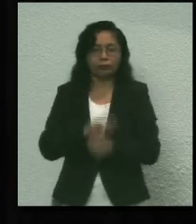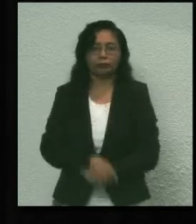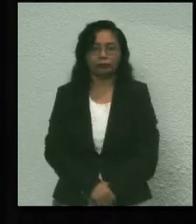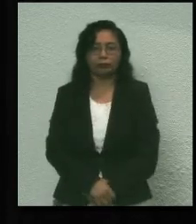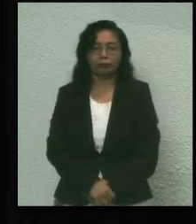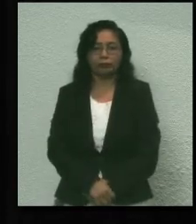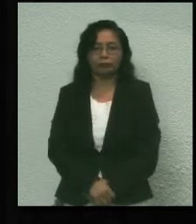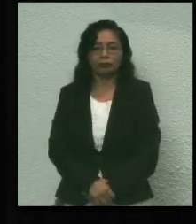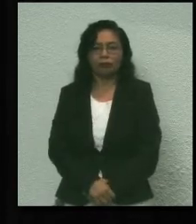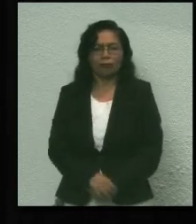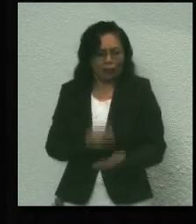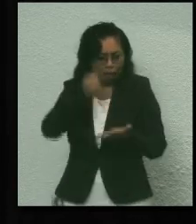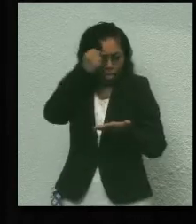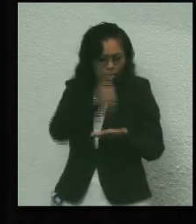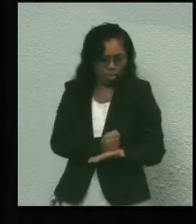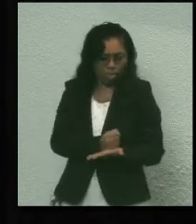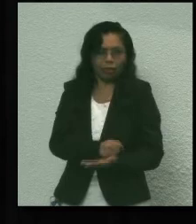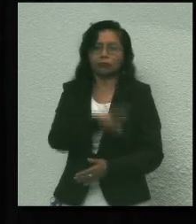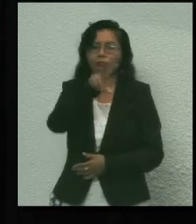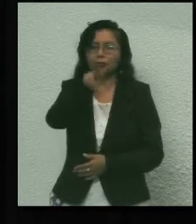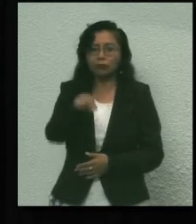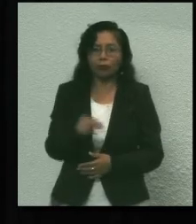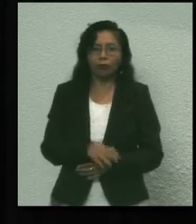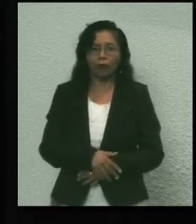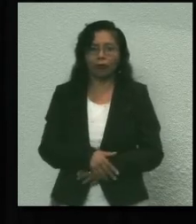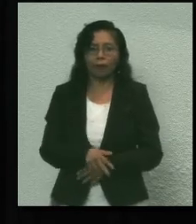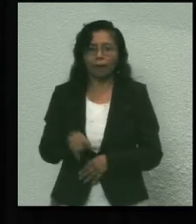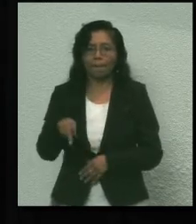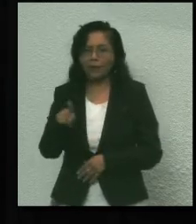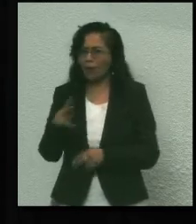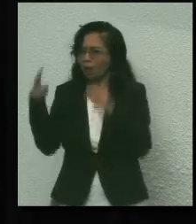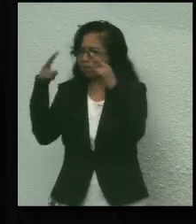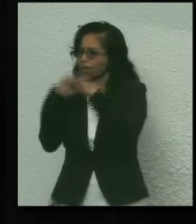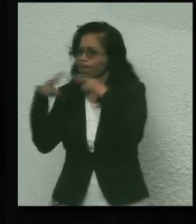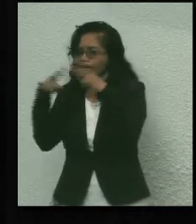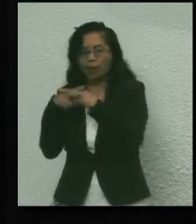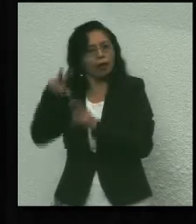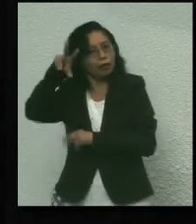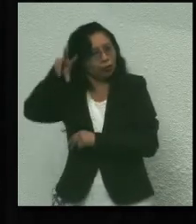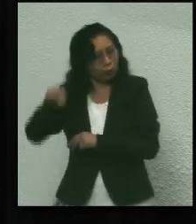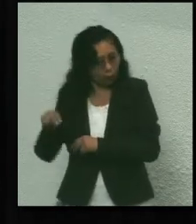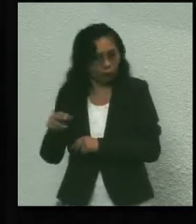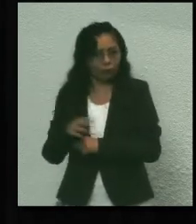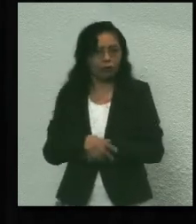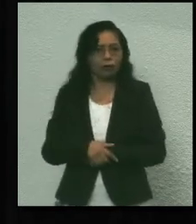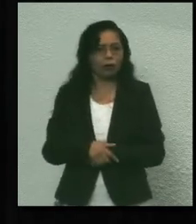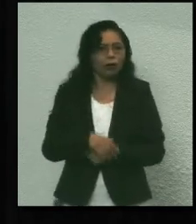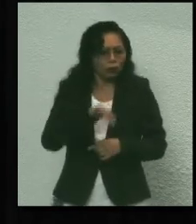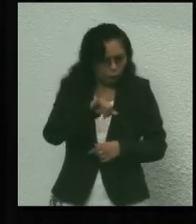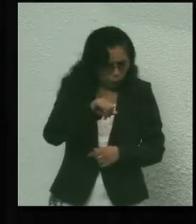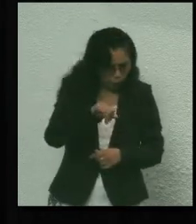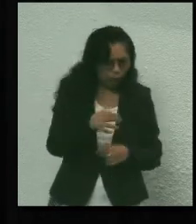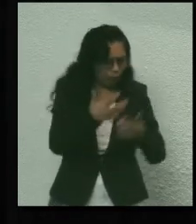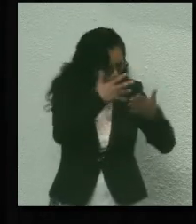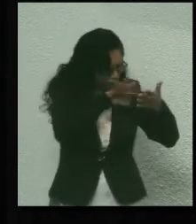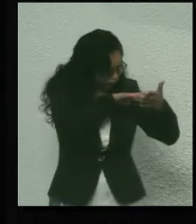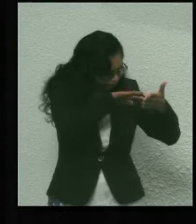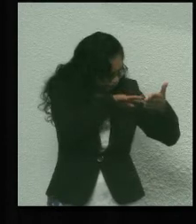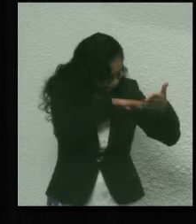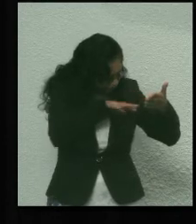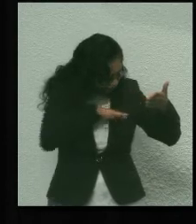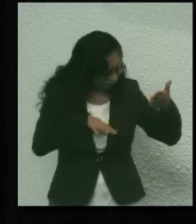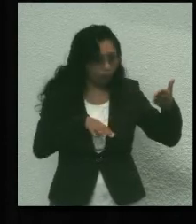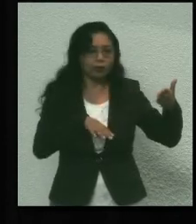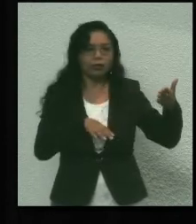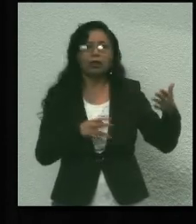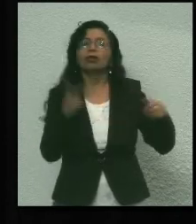No al sometimiento, pero tampoco al pleito. Sí vamos a analizar exhaustivamente